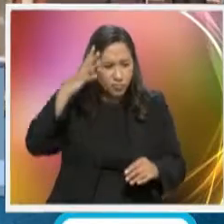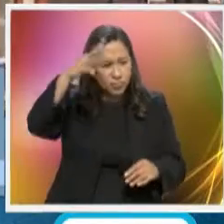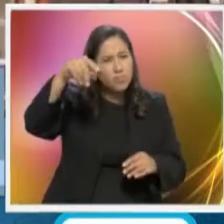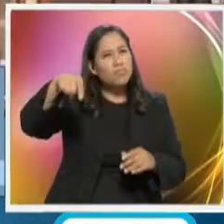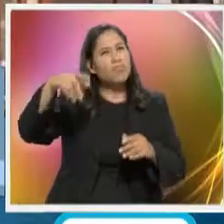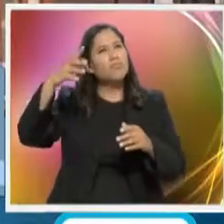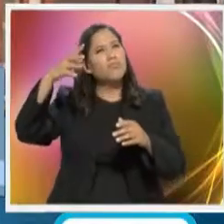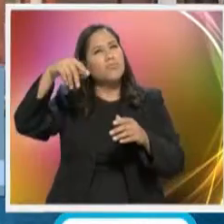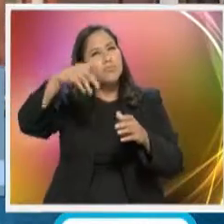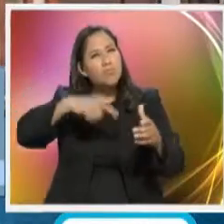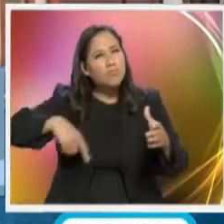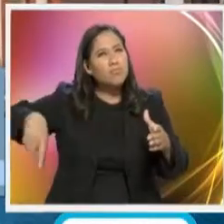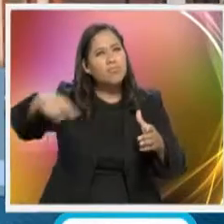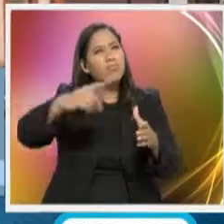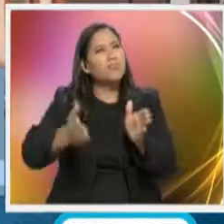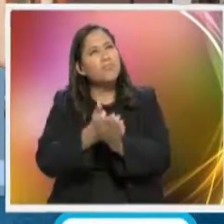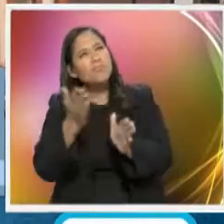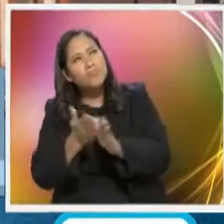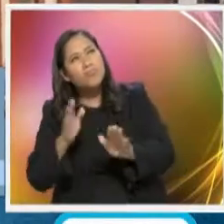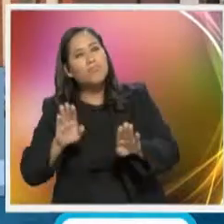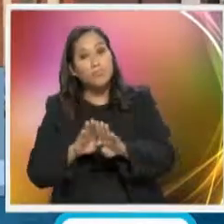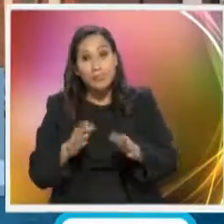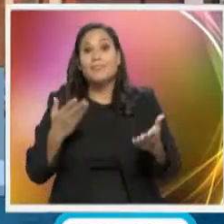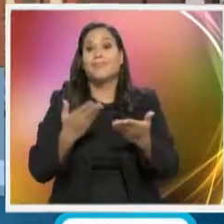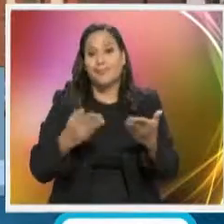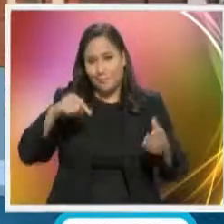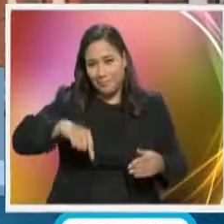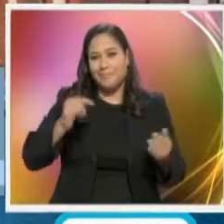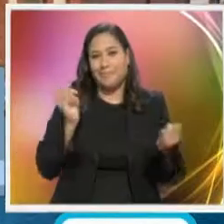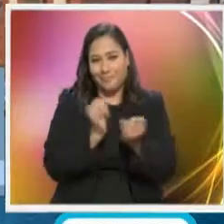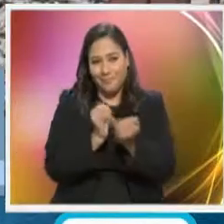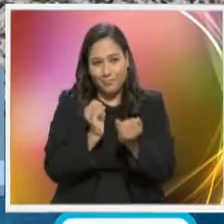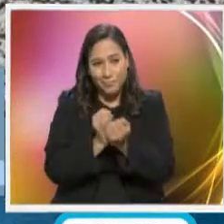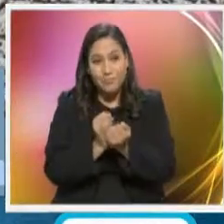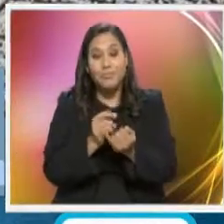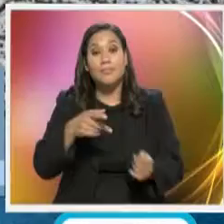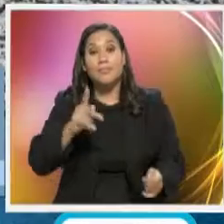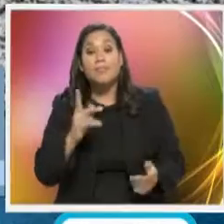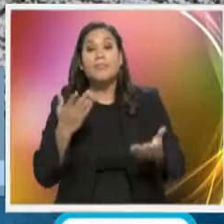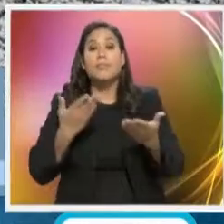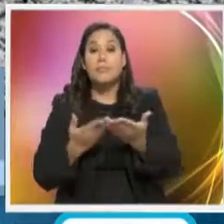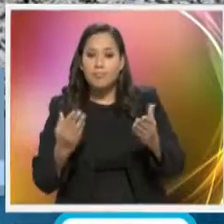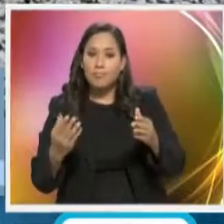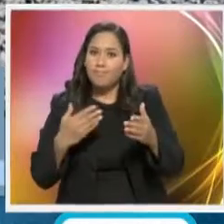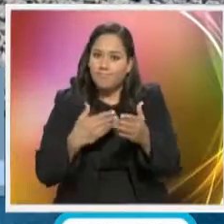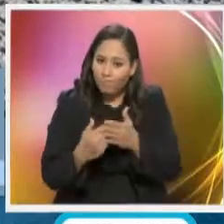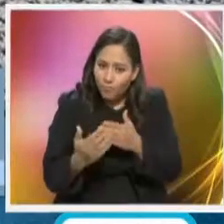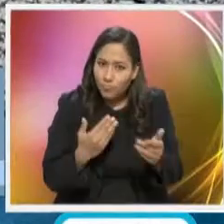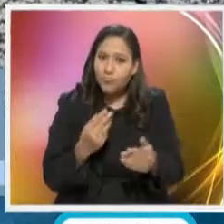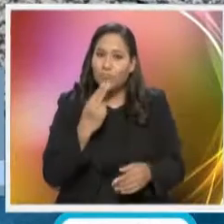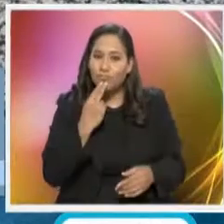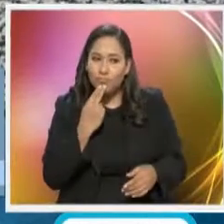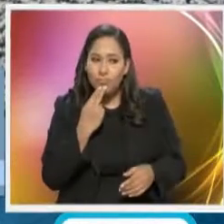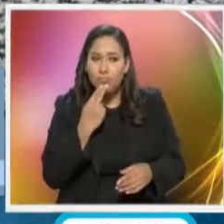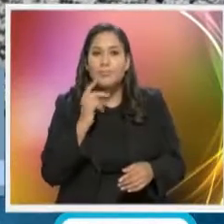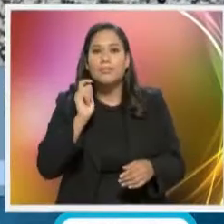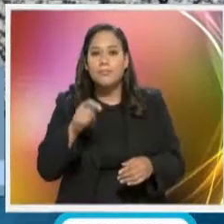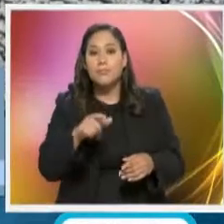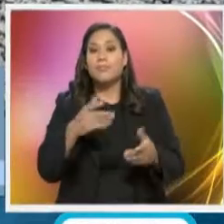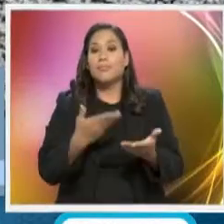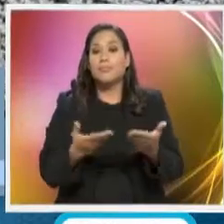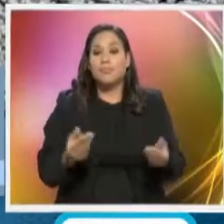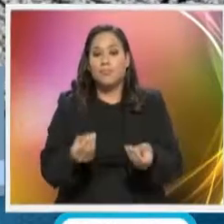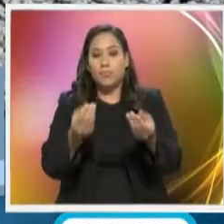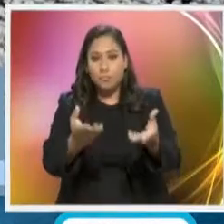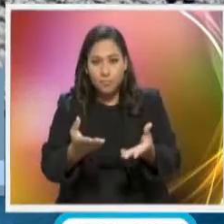lo que serían estas ciudades. Nosotros lo estamos haciendo ahora, pero obviamente sumando la tecnología, todo lo que nos ofrece en la actualidad